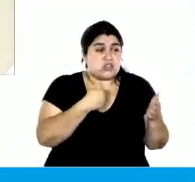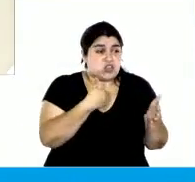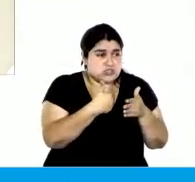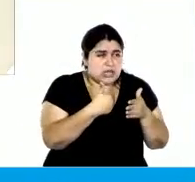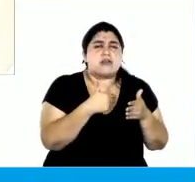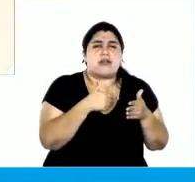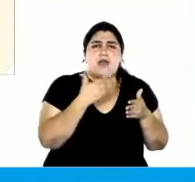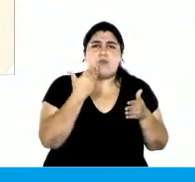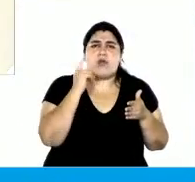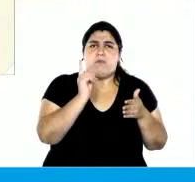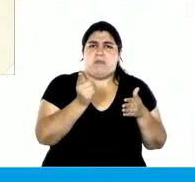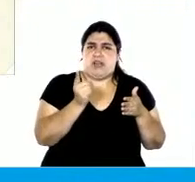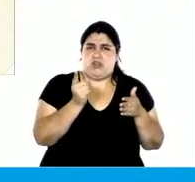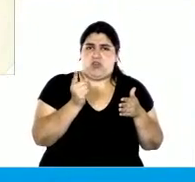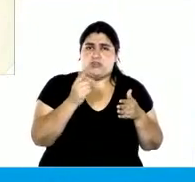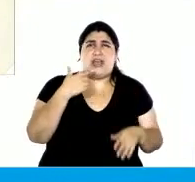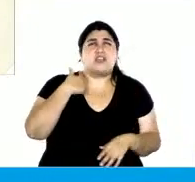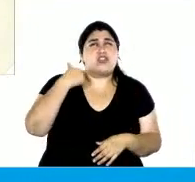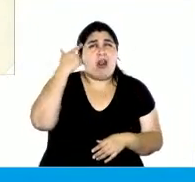esto no es una idea mía.